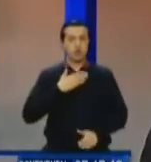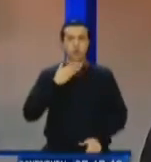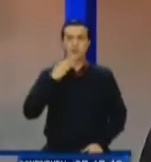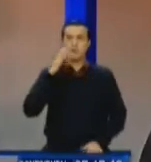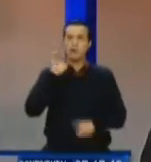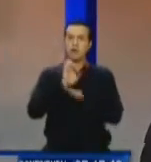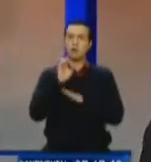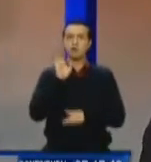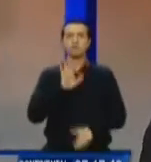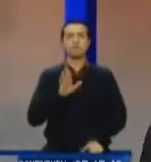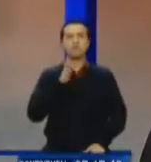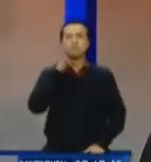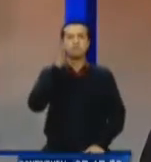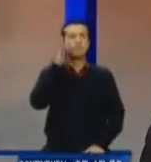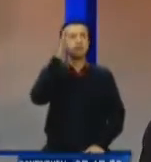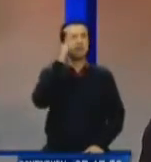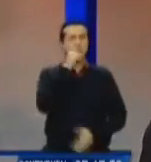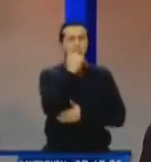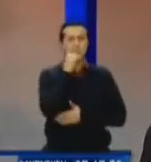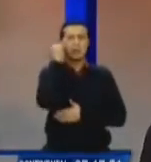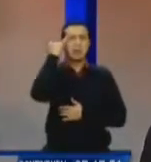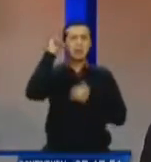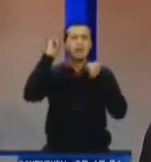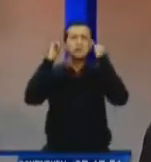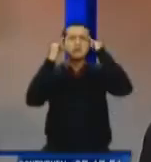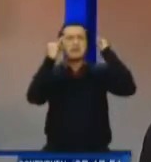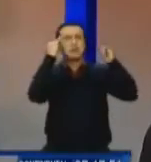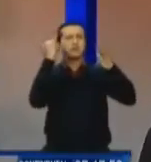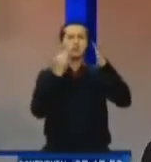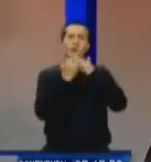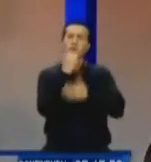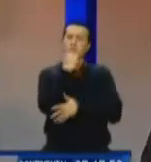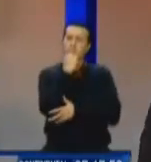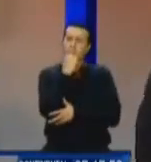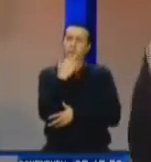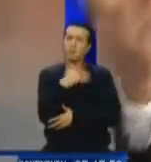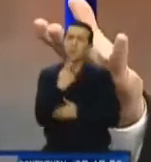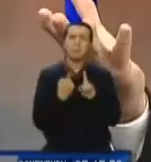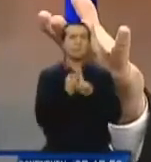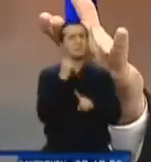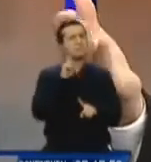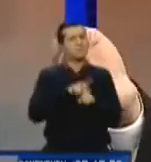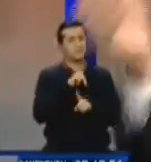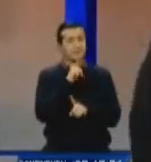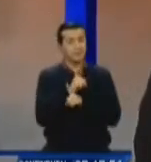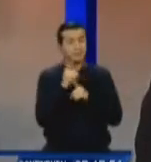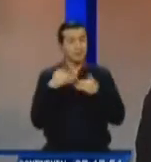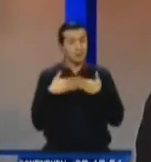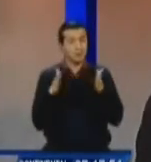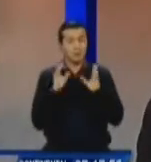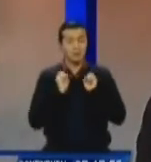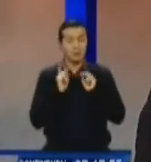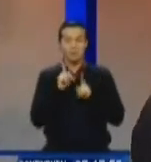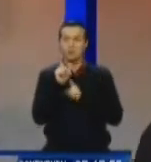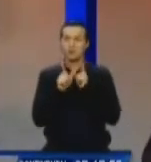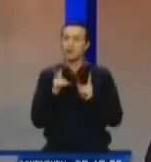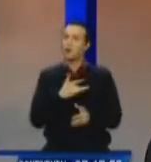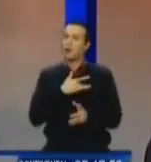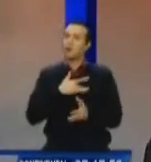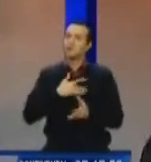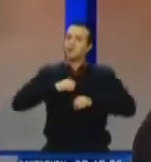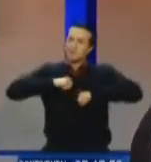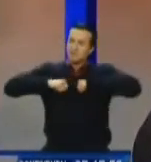todo lado veo tanta creatividad tanto ingenio asfixiado hasta ahora y que por primera vez se les abren las puertas y la gente con tanto tesón